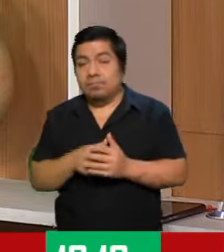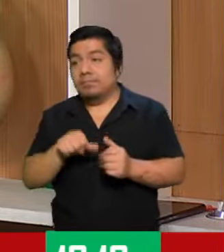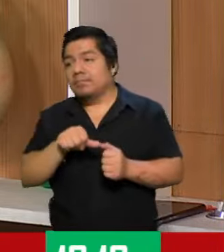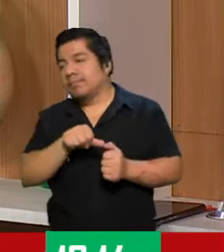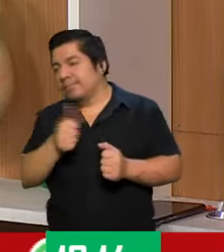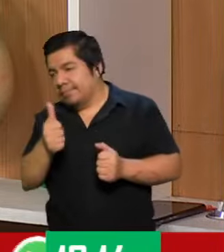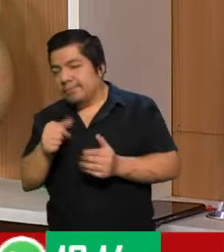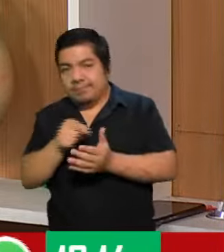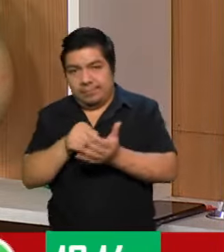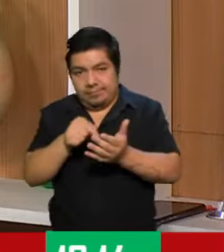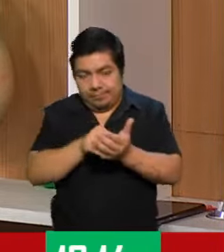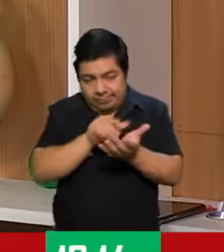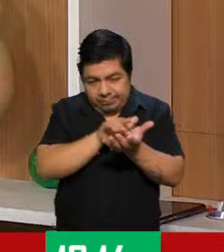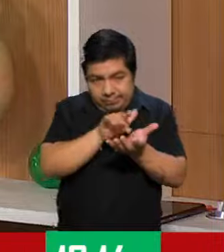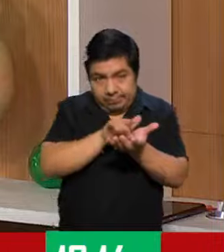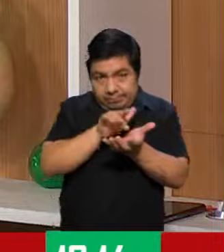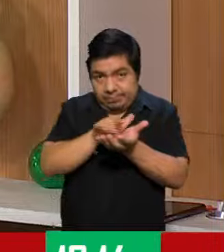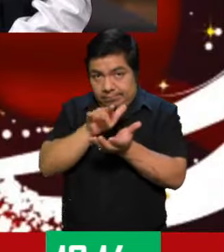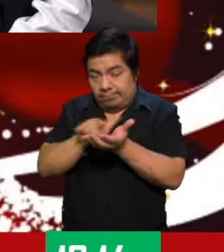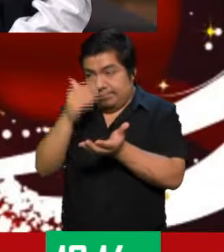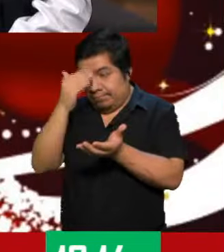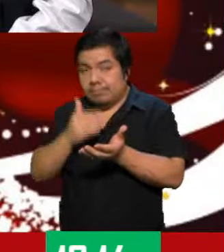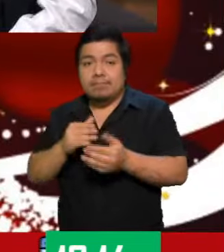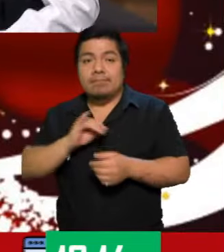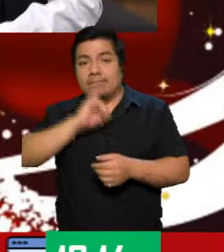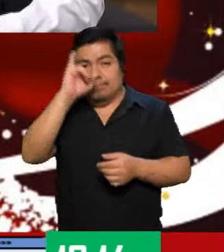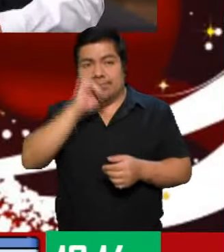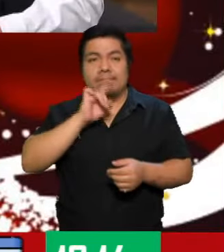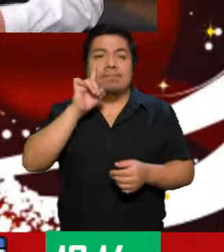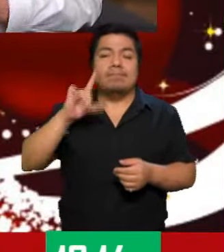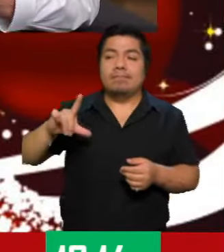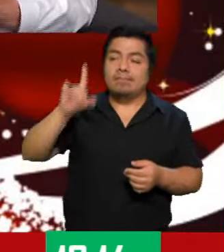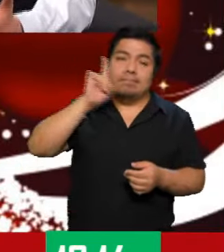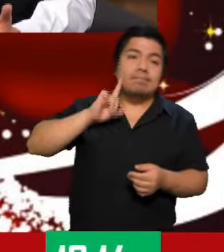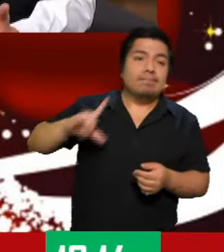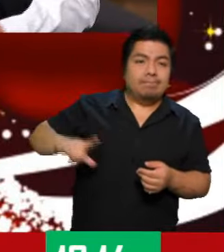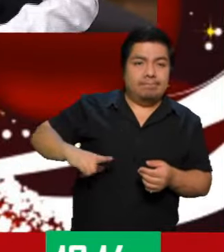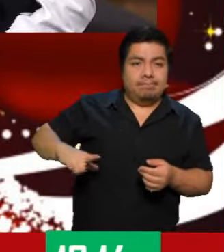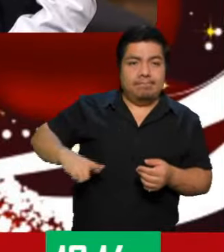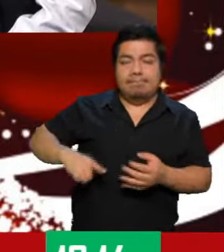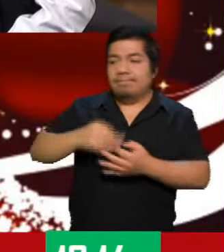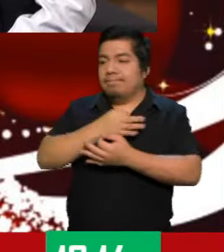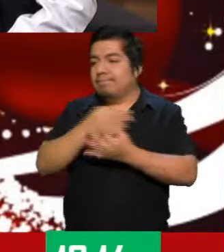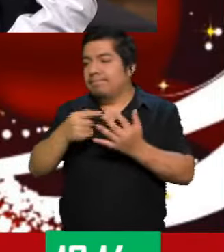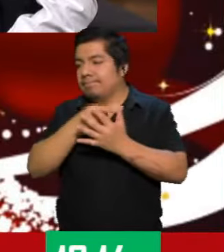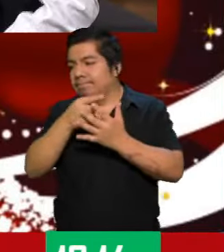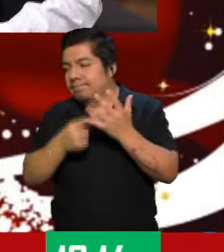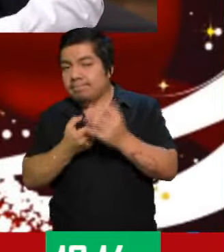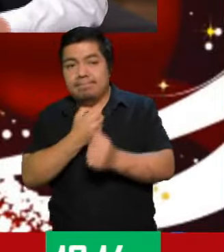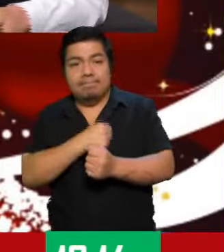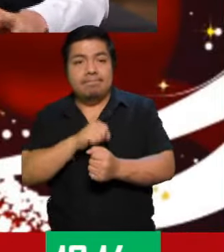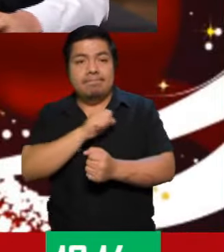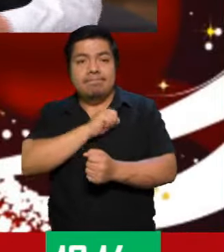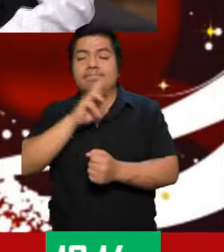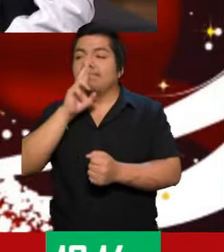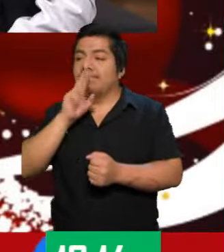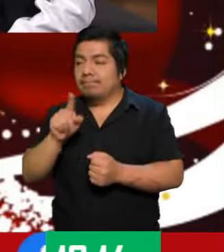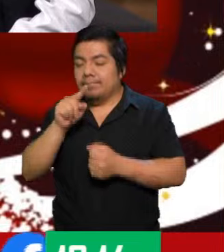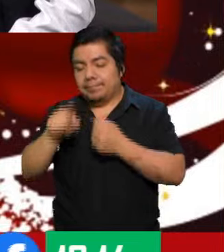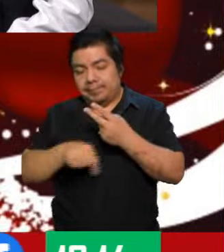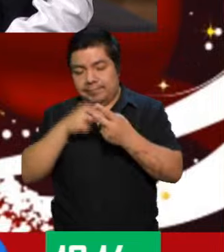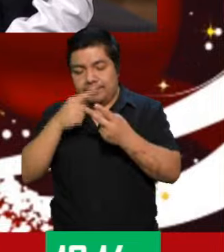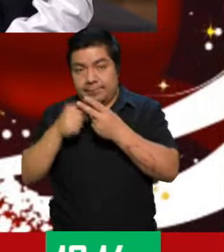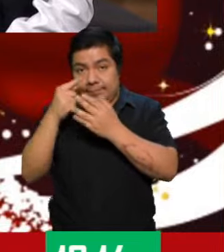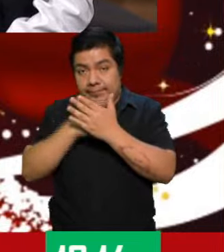otras dimensiones de apoyo que son importantes. La jefa de gobierno ha hablado de mejorar la provisión de los servicios de salud. Por ahí hay un